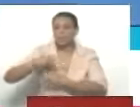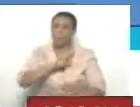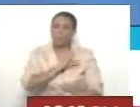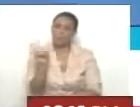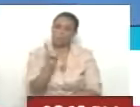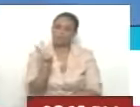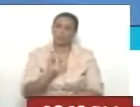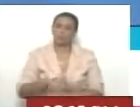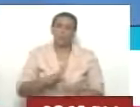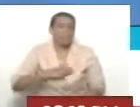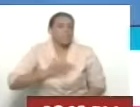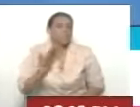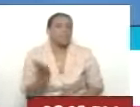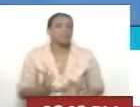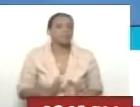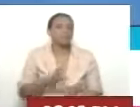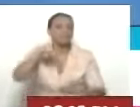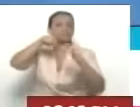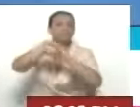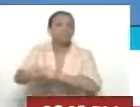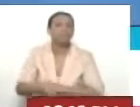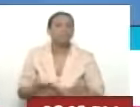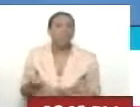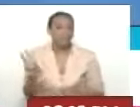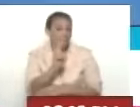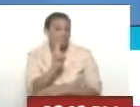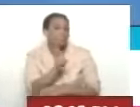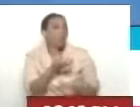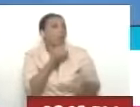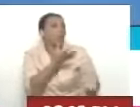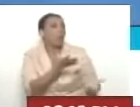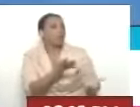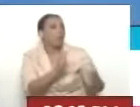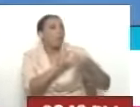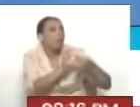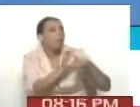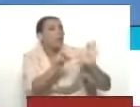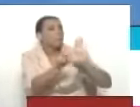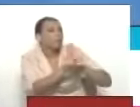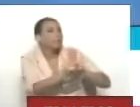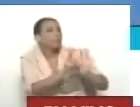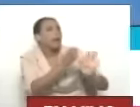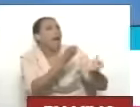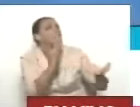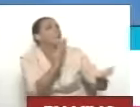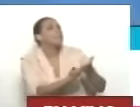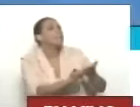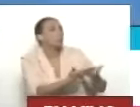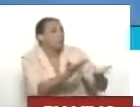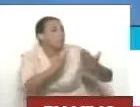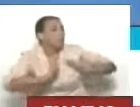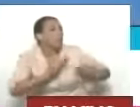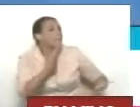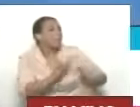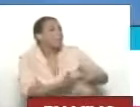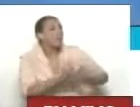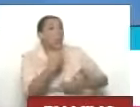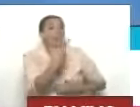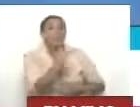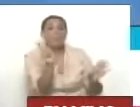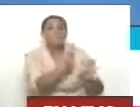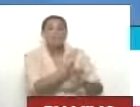Venezuela. Entonces ellos pretenden que Venezuela viva de licencias que ellos dan. Te doy una licencia por